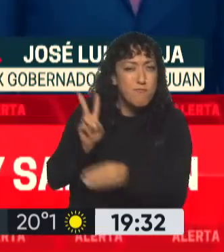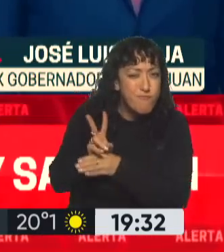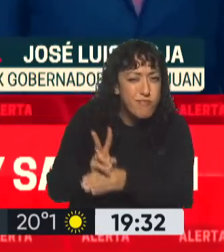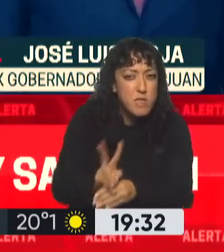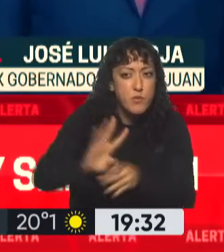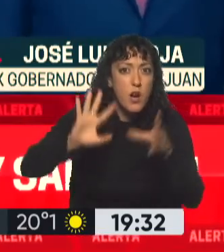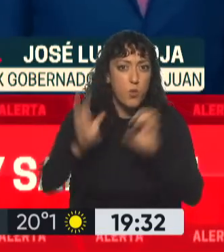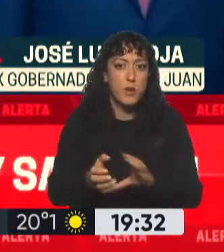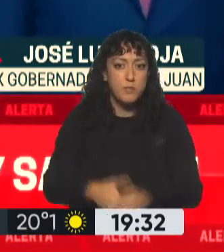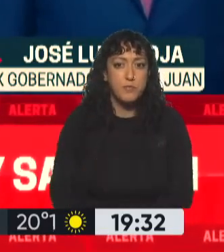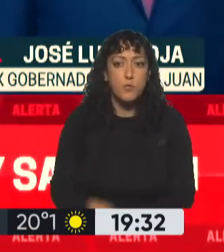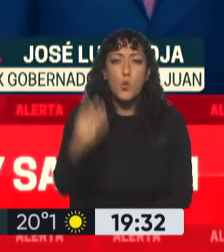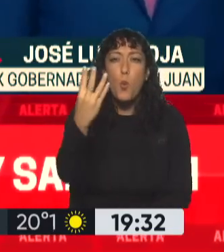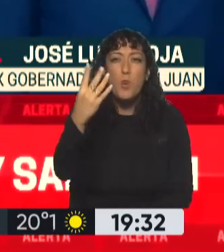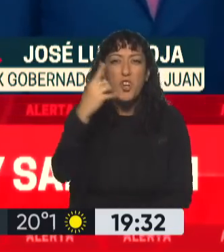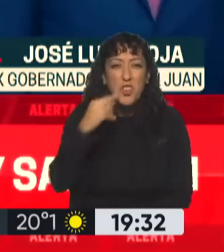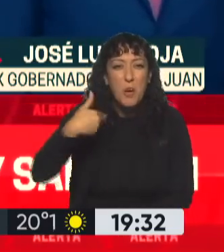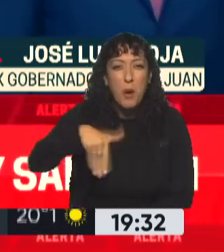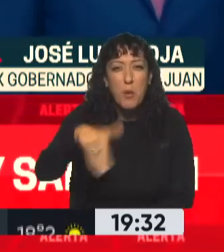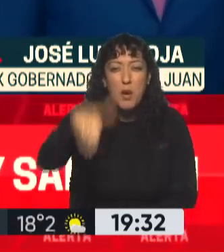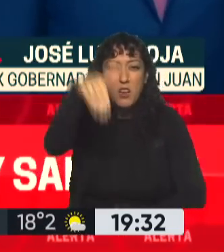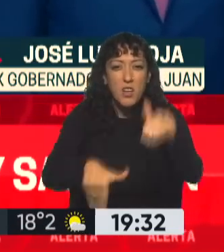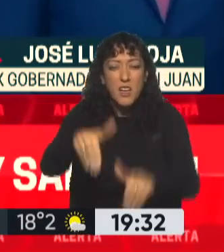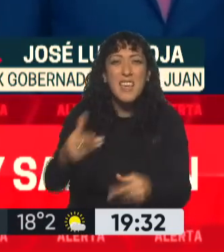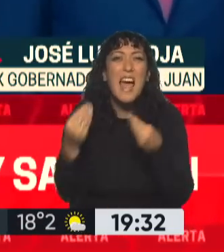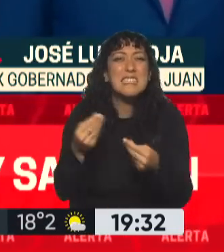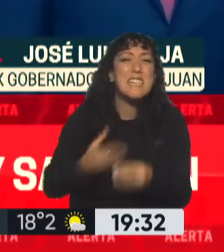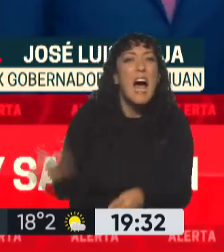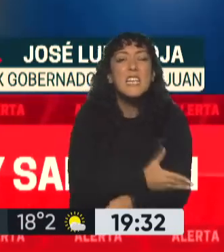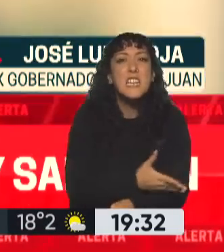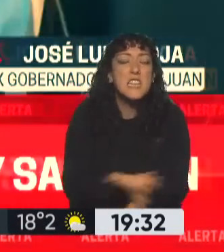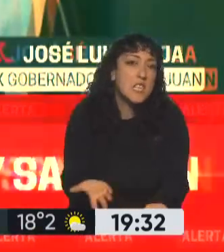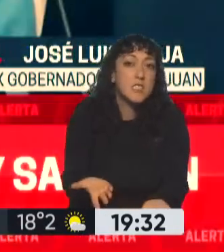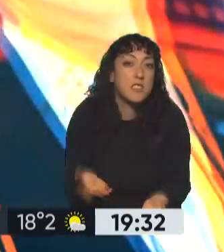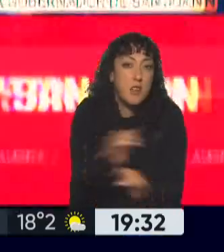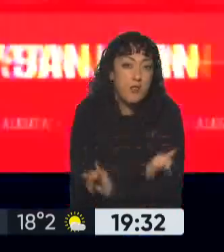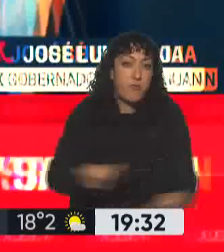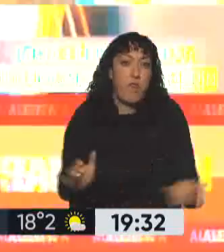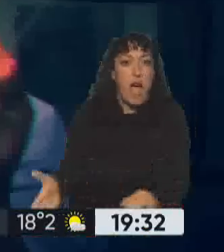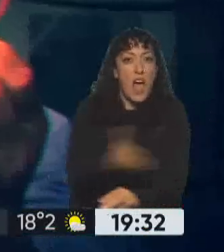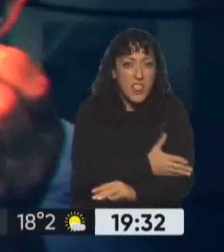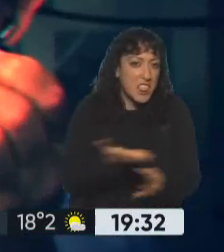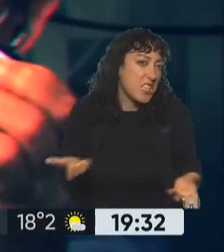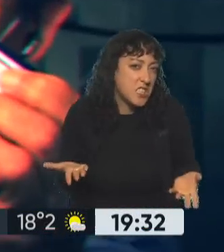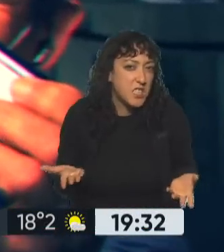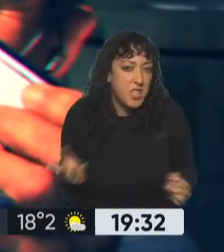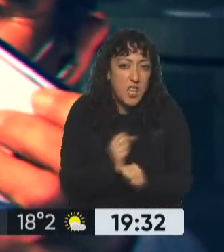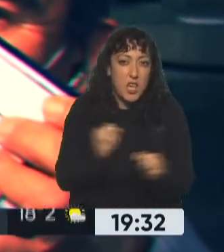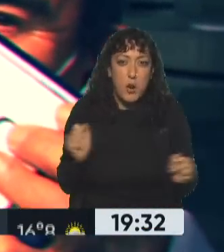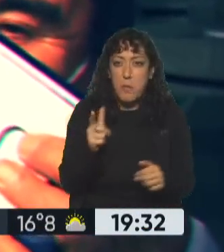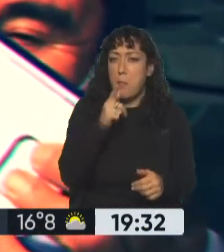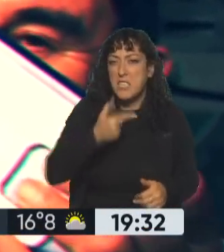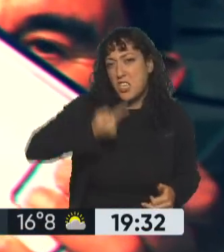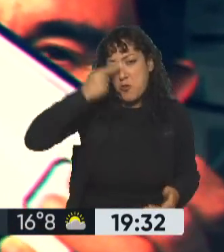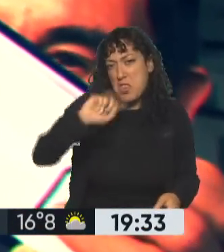Se vota dentro de 4 días, hermano. Yo no sé qué carajo hacían antes, porque lo hubieran sacado antes a esto, ¿viste? Que parece que no les